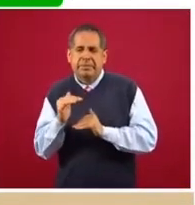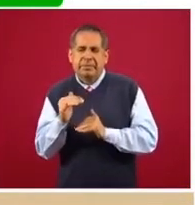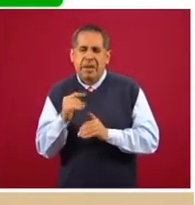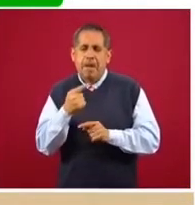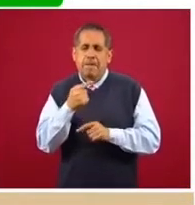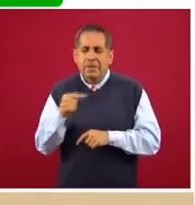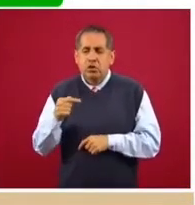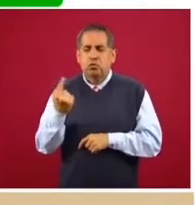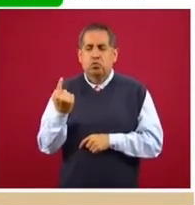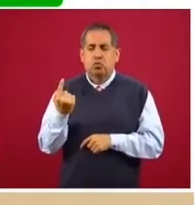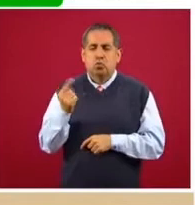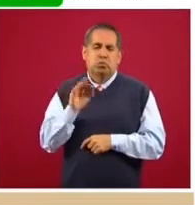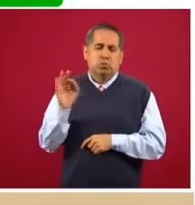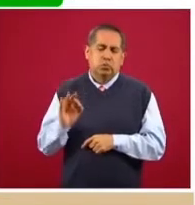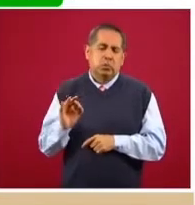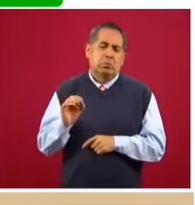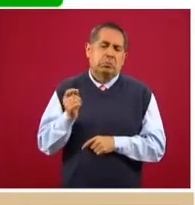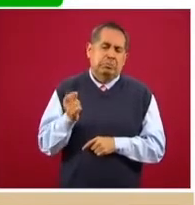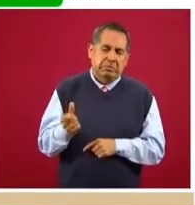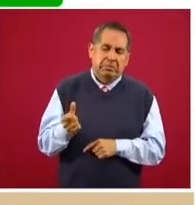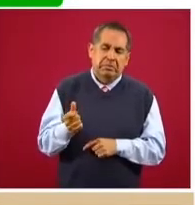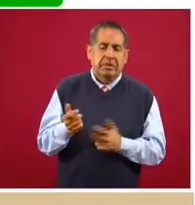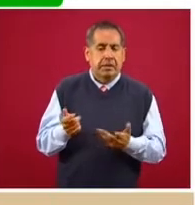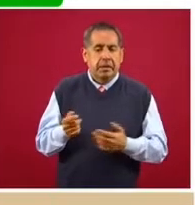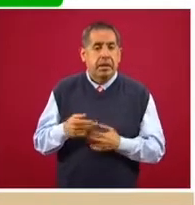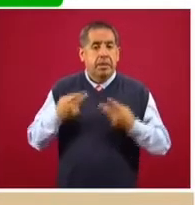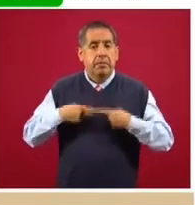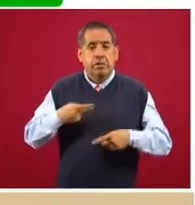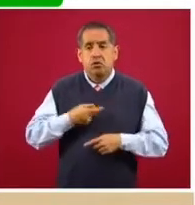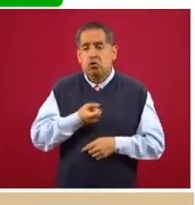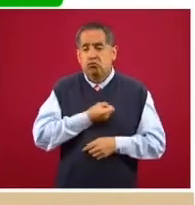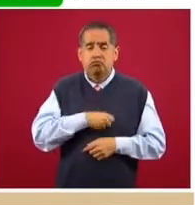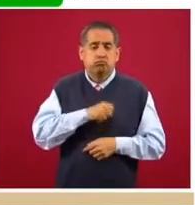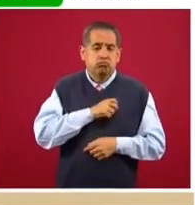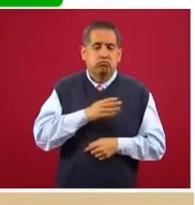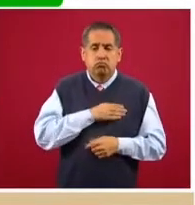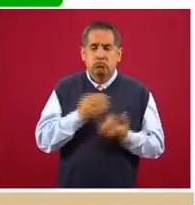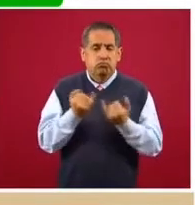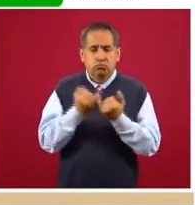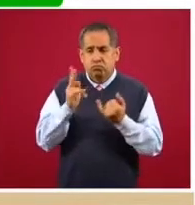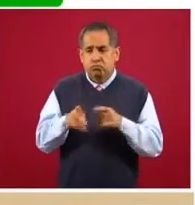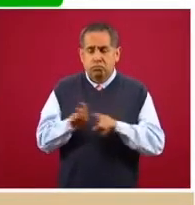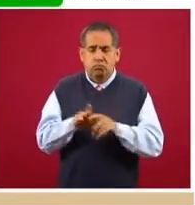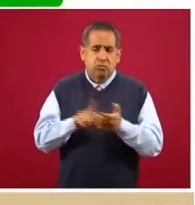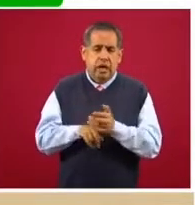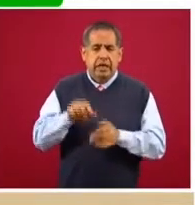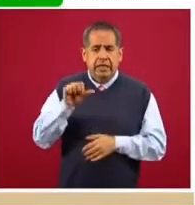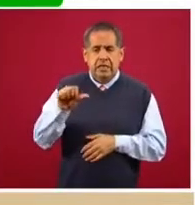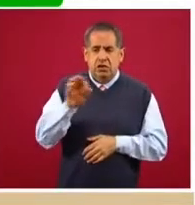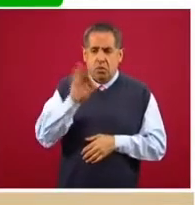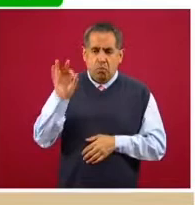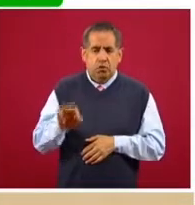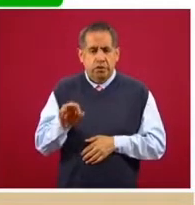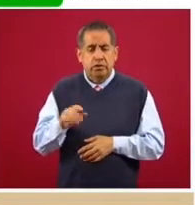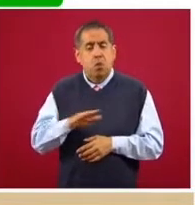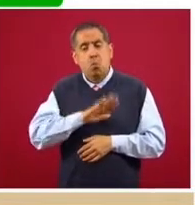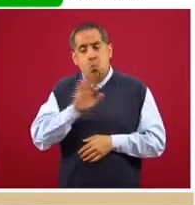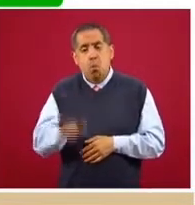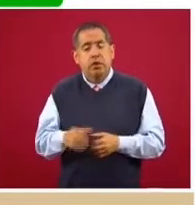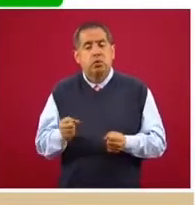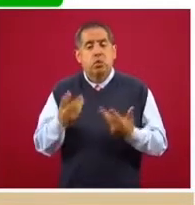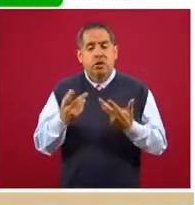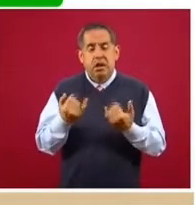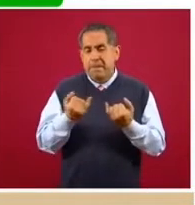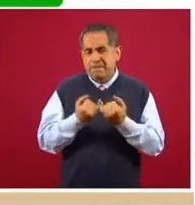menos el 1%. Las personas recuperadas han seguido el mismo patrón, incrementos de más 16%, y las defunciones